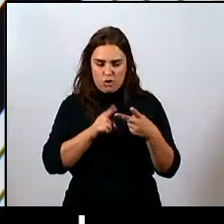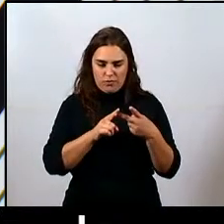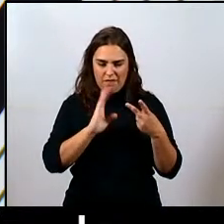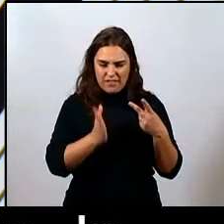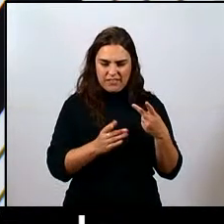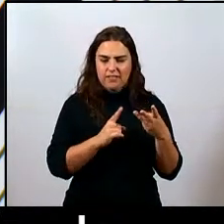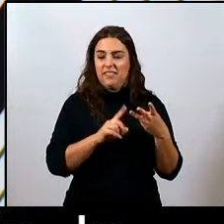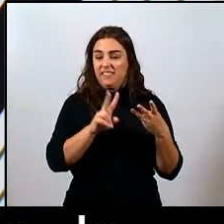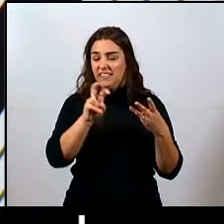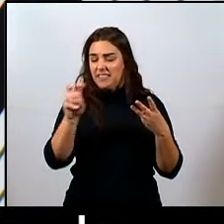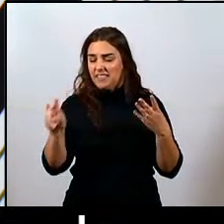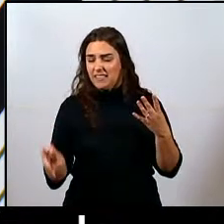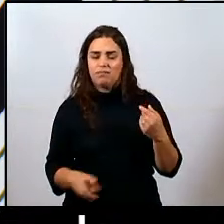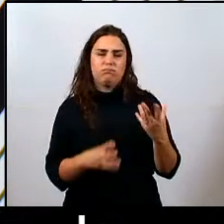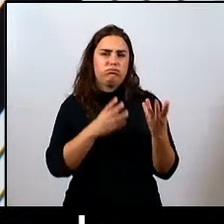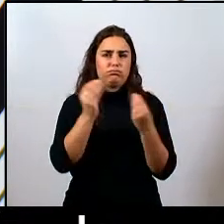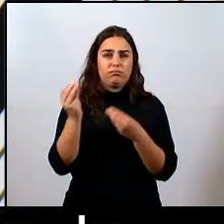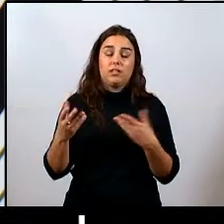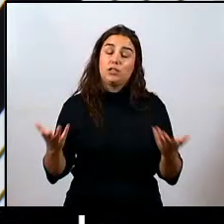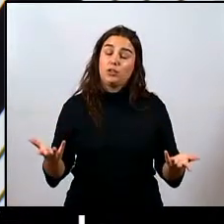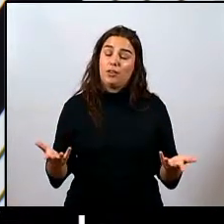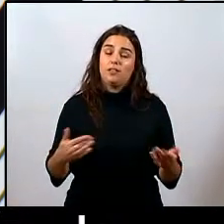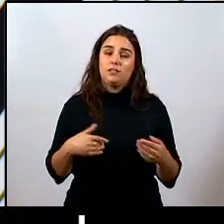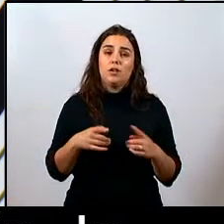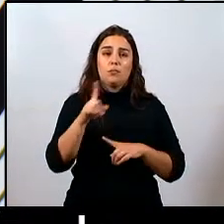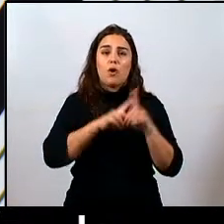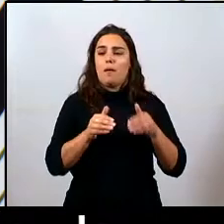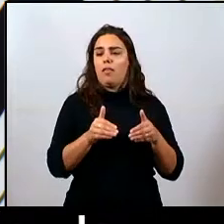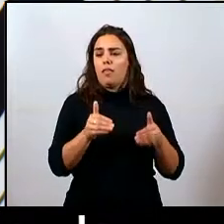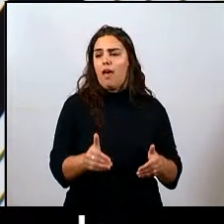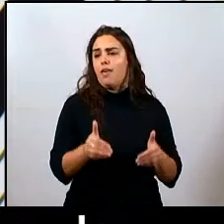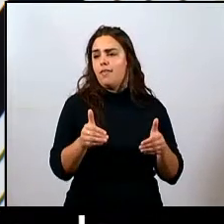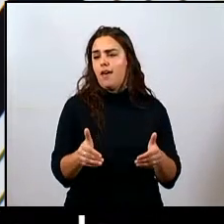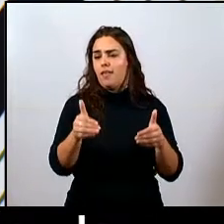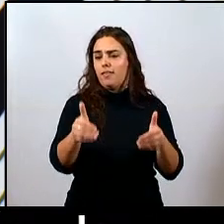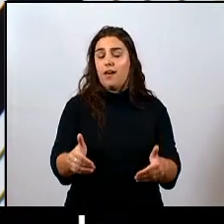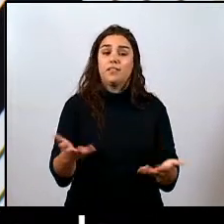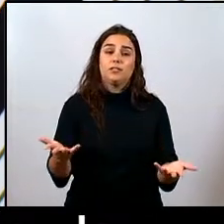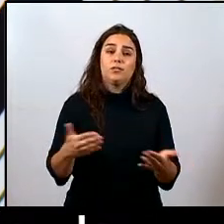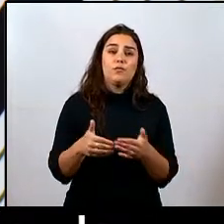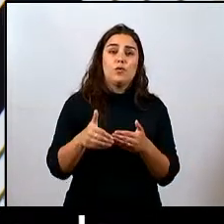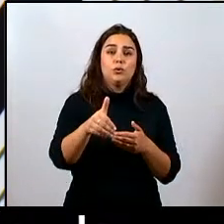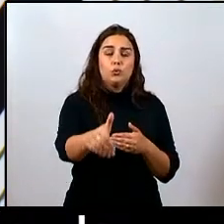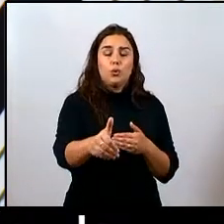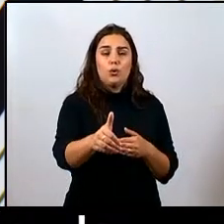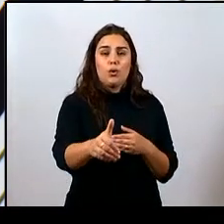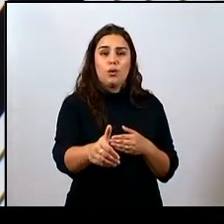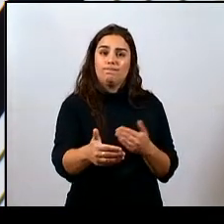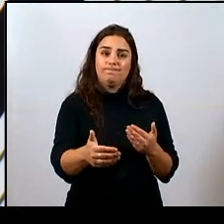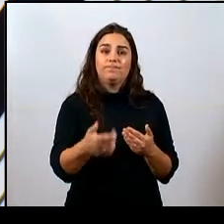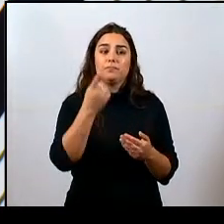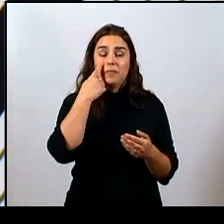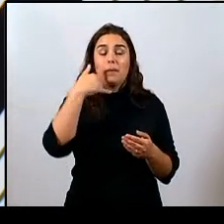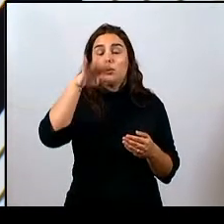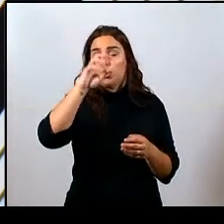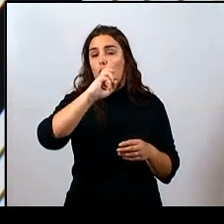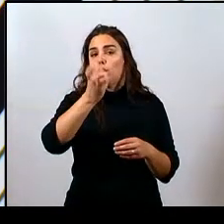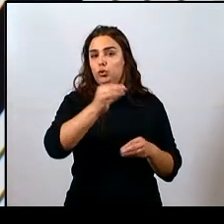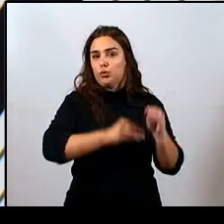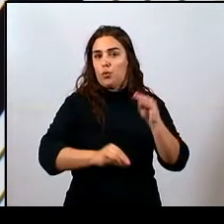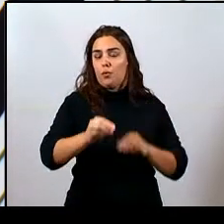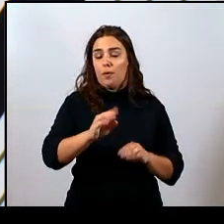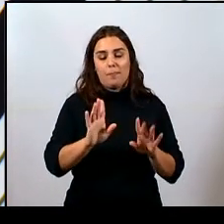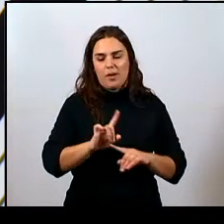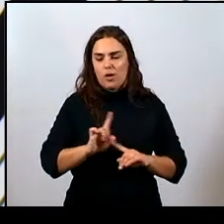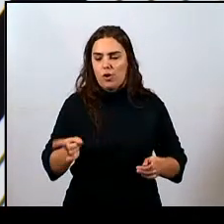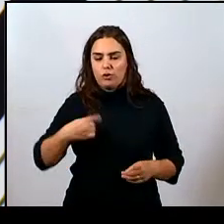tantas cuestiones y están dejando que esos problemas maceren y que en el futuro los hereden a alguien que ya vendrá y los solucionará. Pero no, nosotros